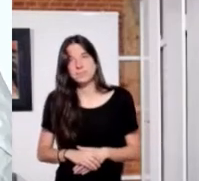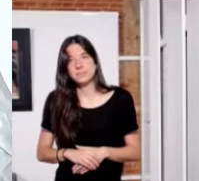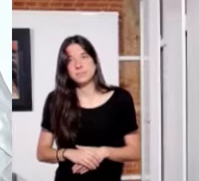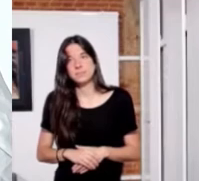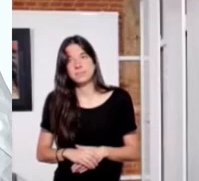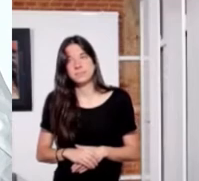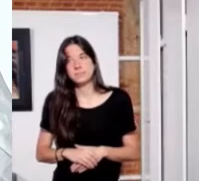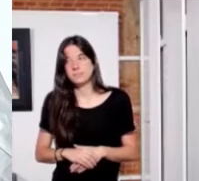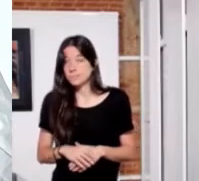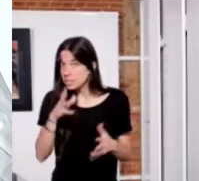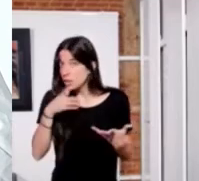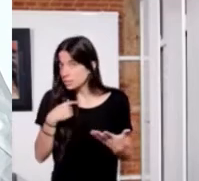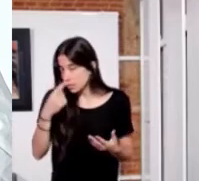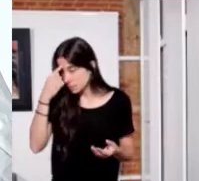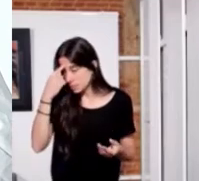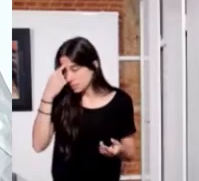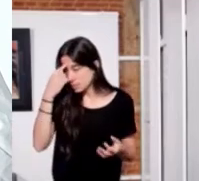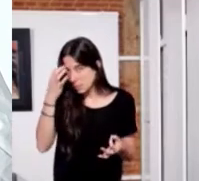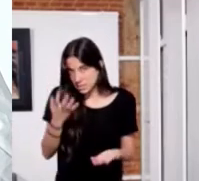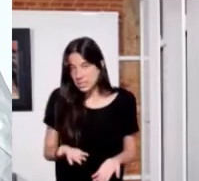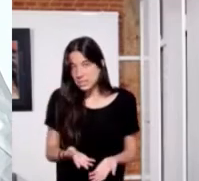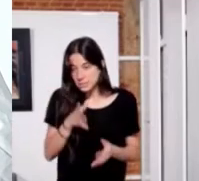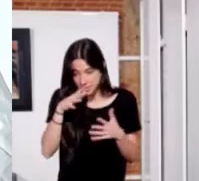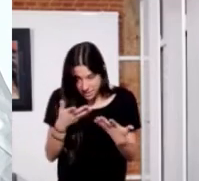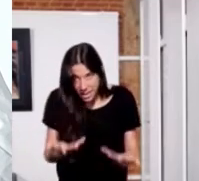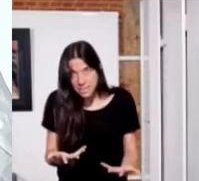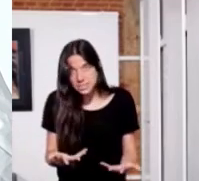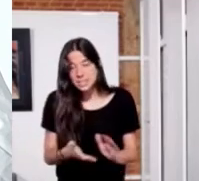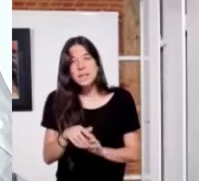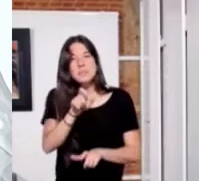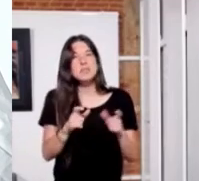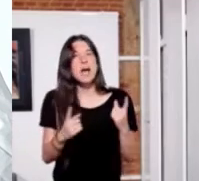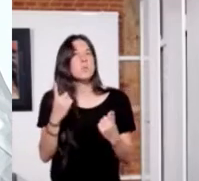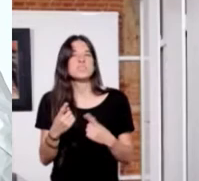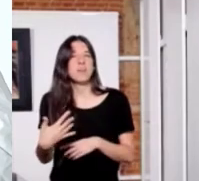Y lo tenemos muy presente. Hay vidas que no importan.